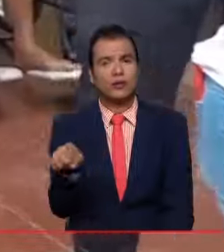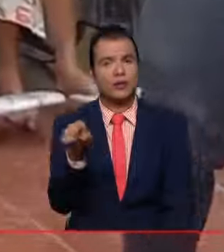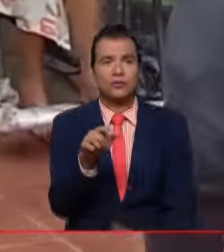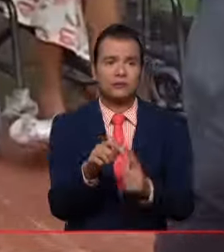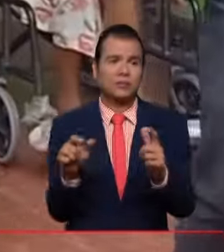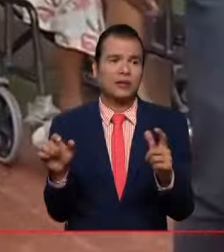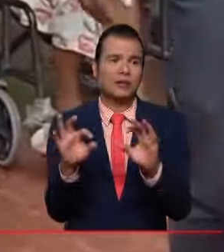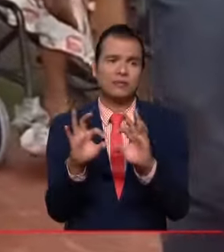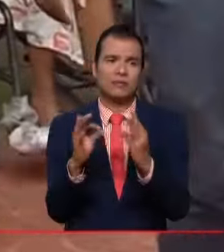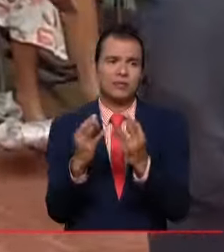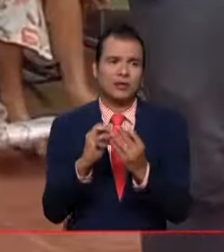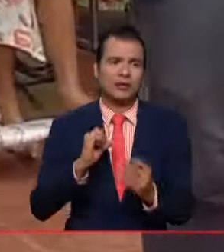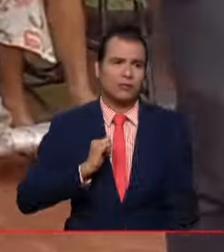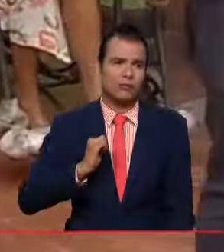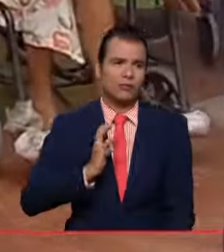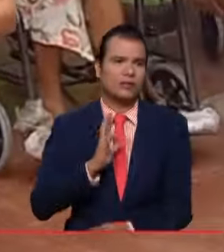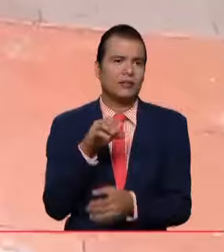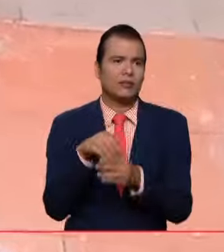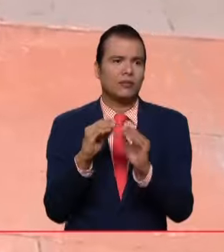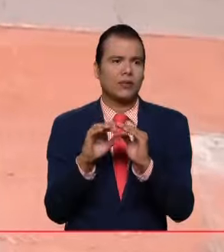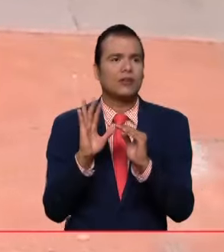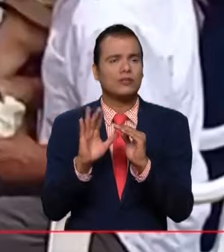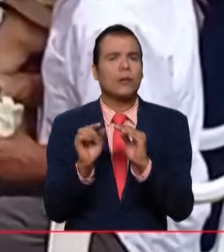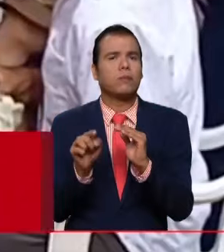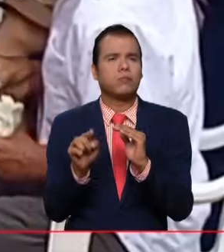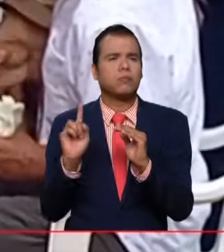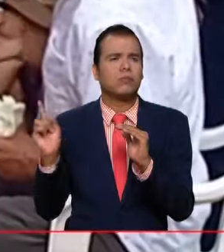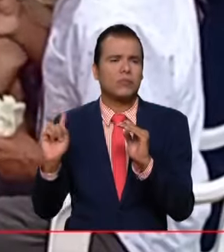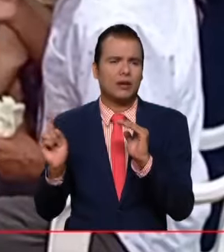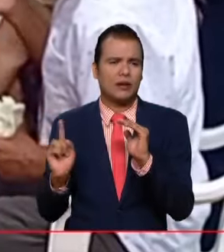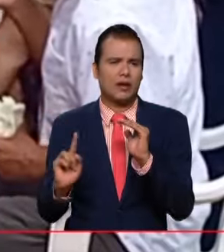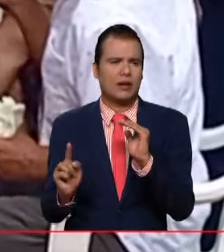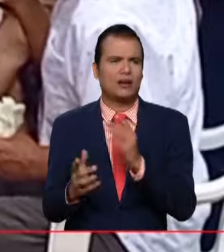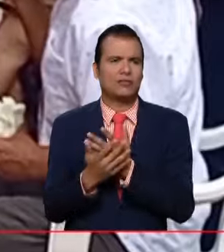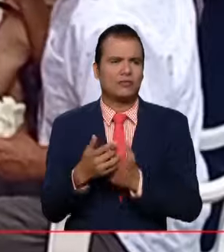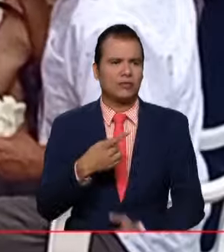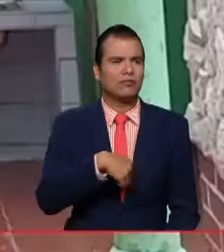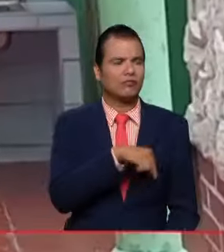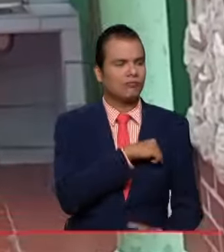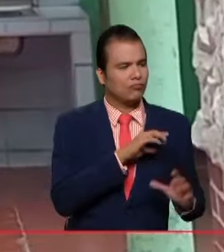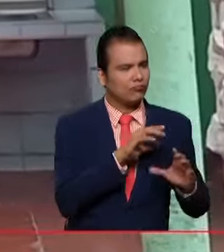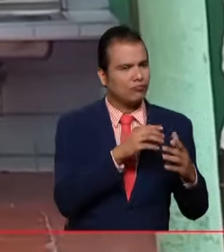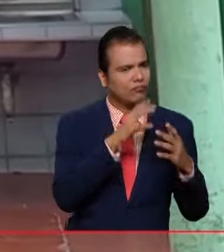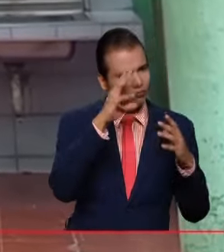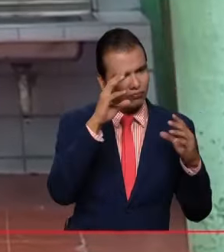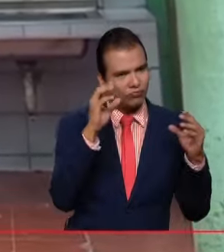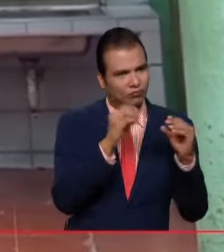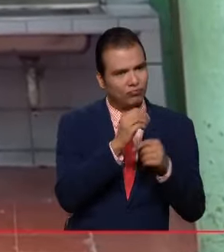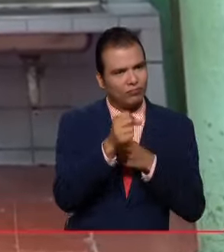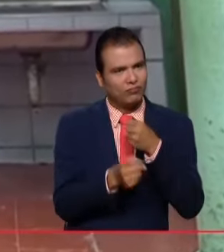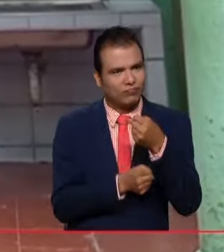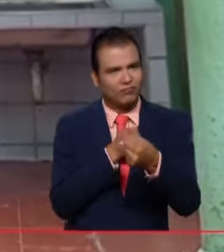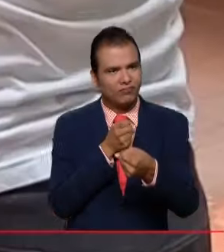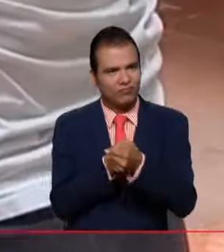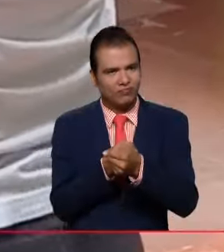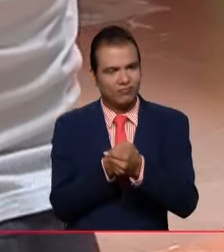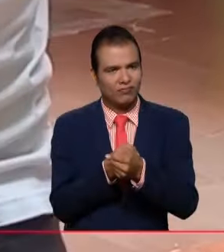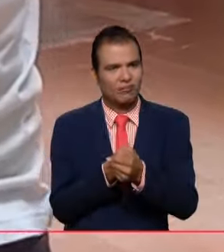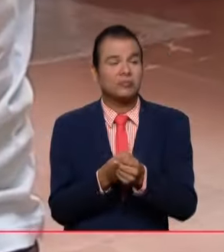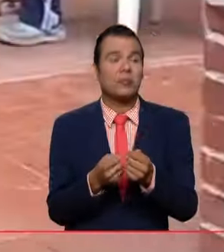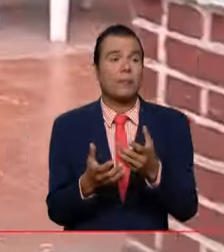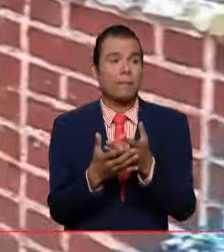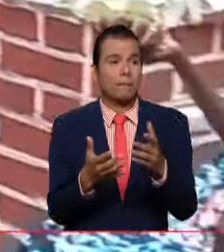sus familias y que viven en ese hogar desde hace años. Decidimos unirnos para trabajar en unión porque unidos somos más. Es